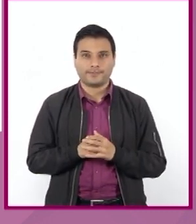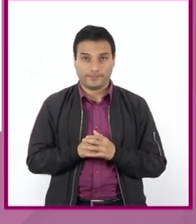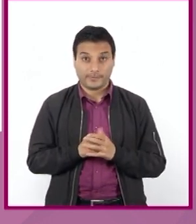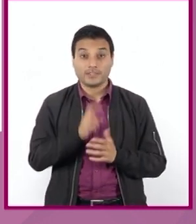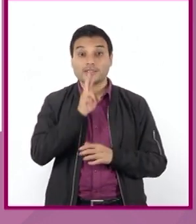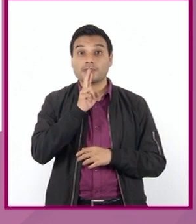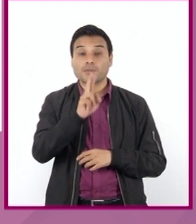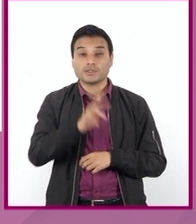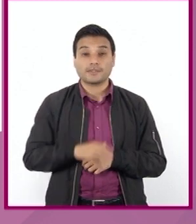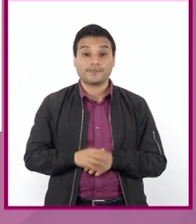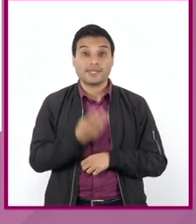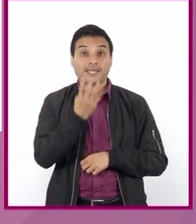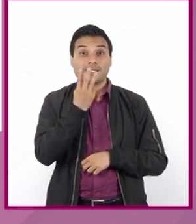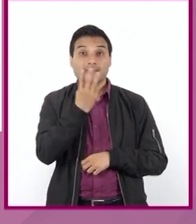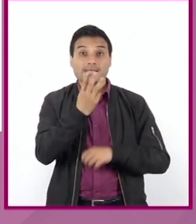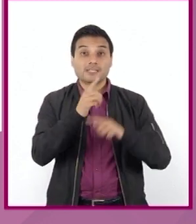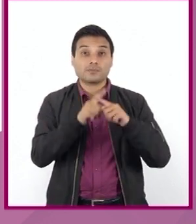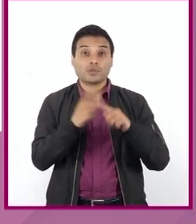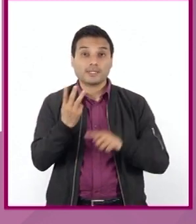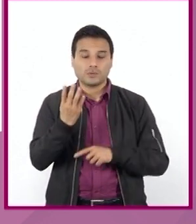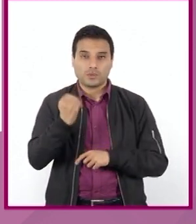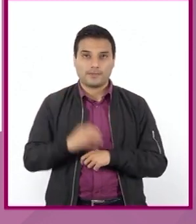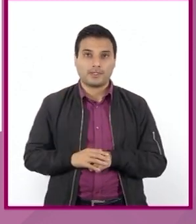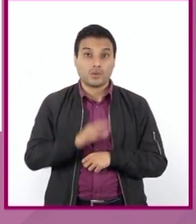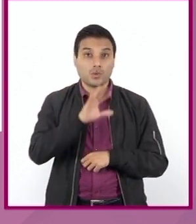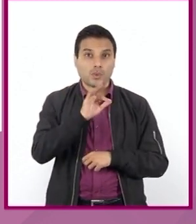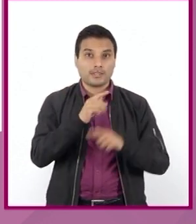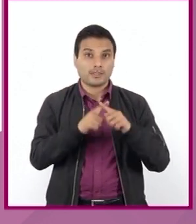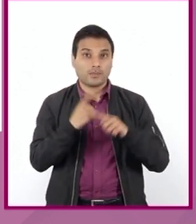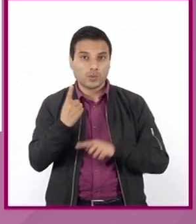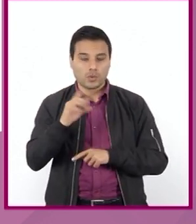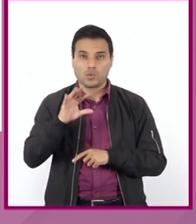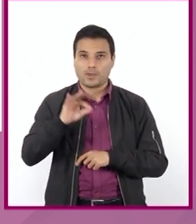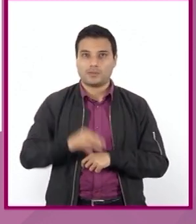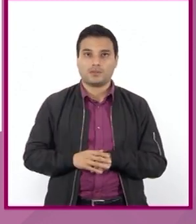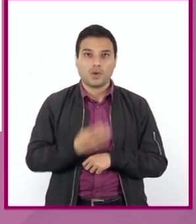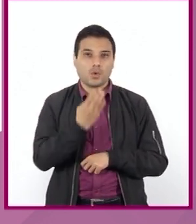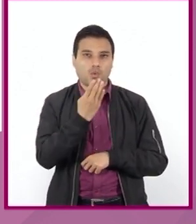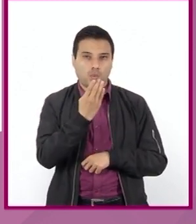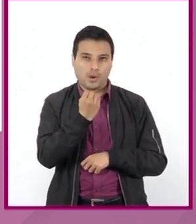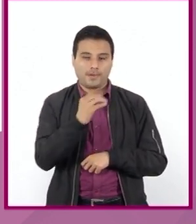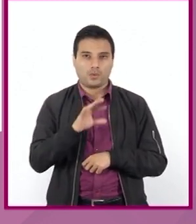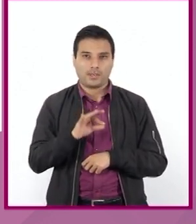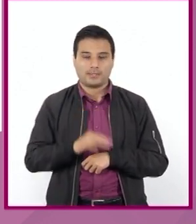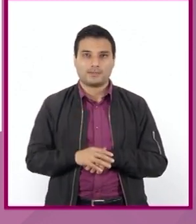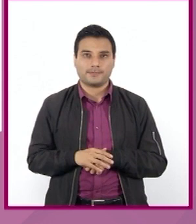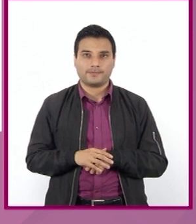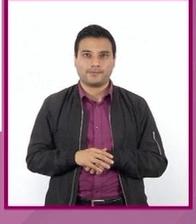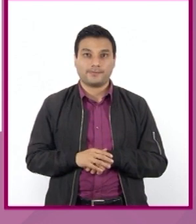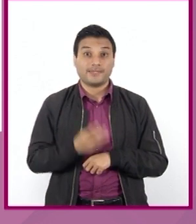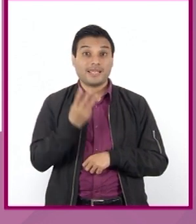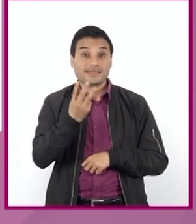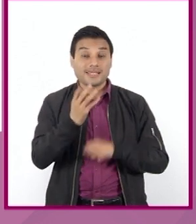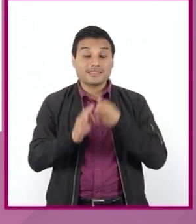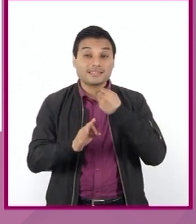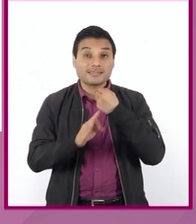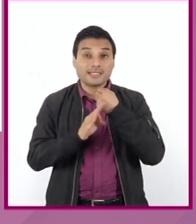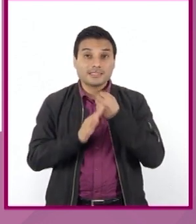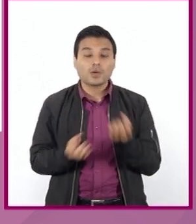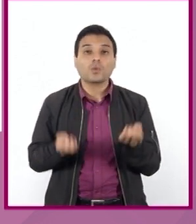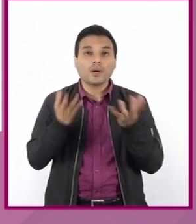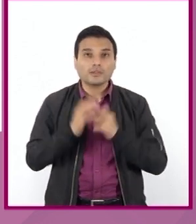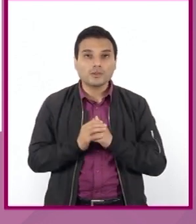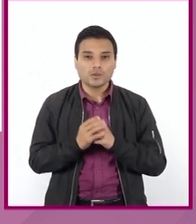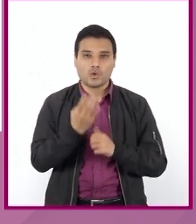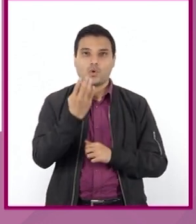3 por 3, 9. 40 por 1, 40. 9 cuarentaavos. Para 3 porciones se requieren